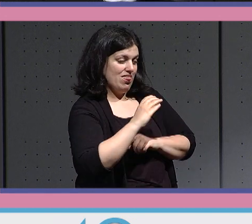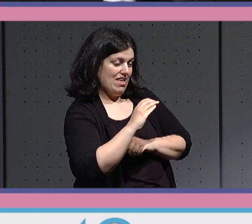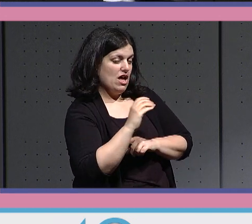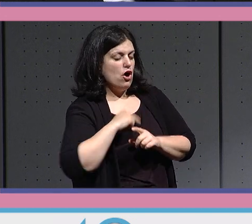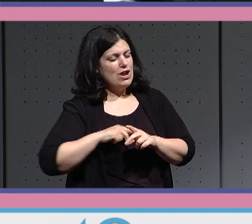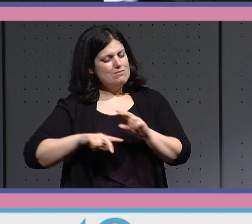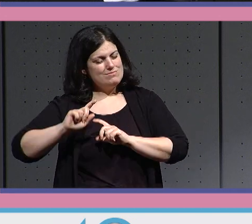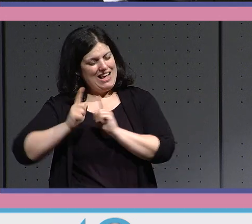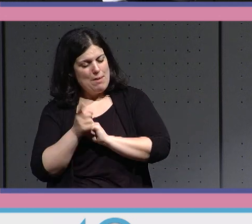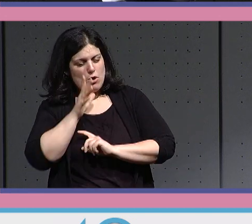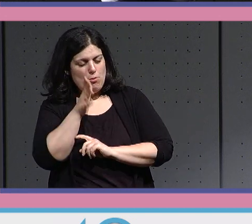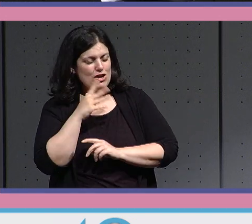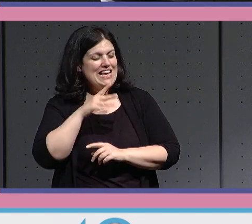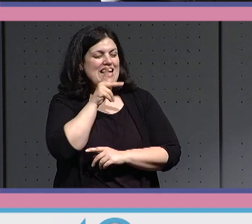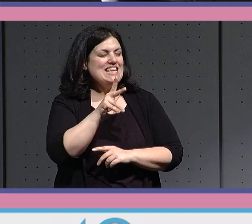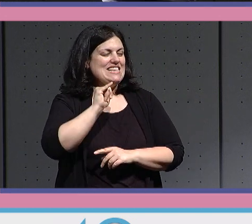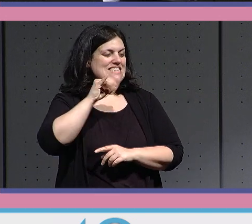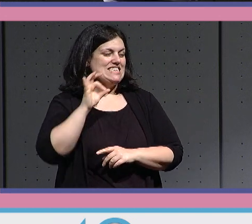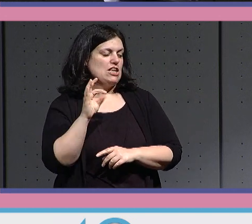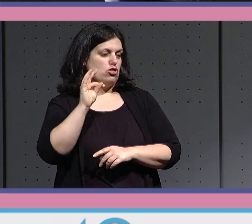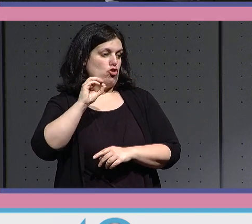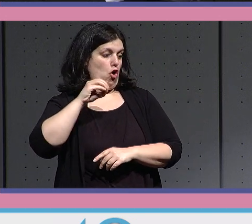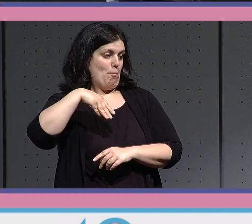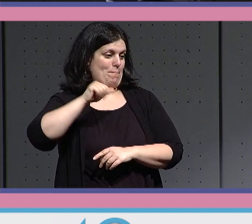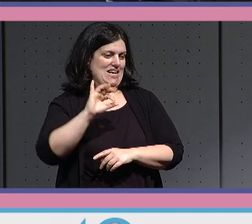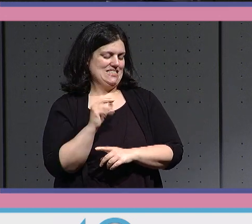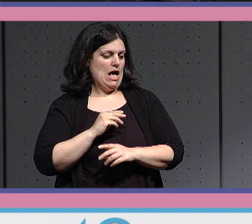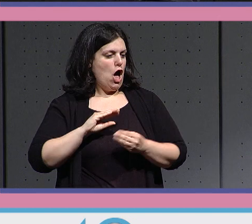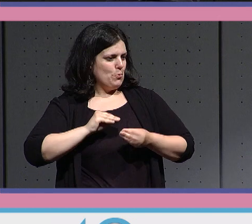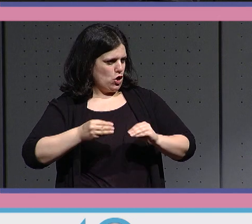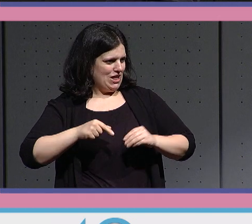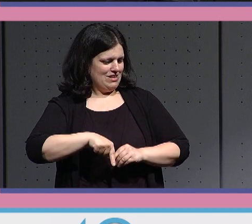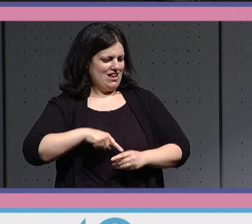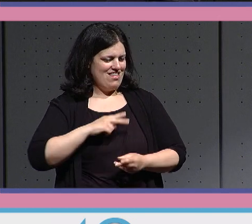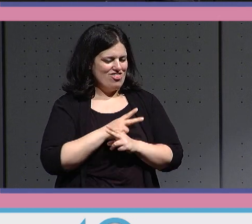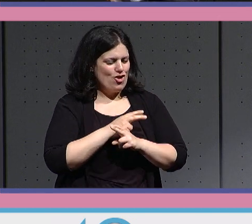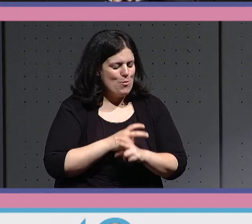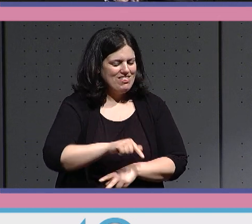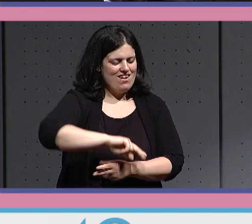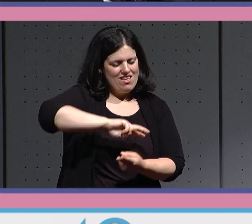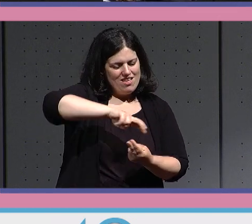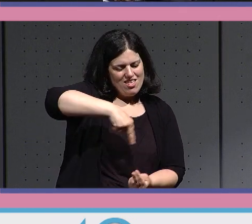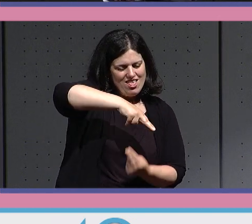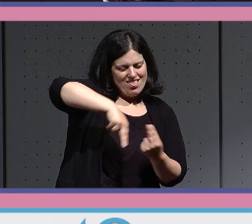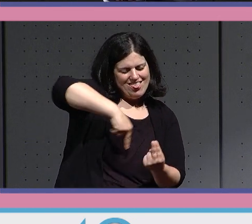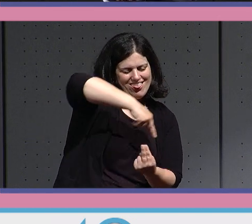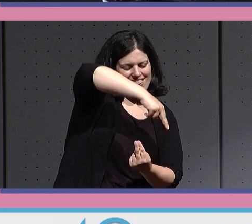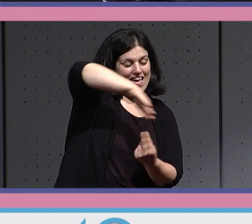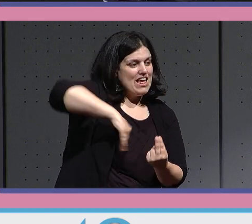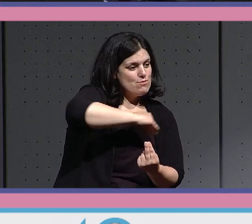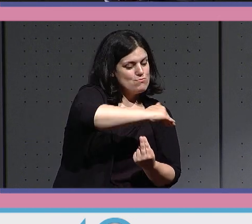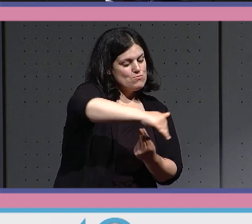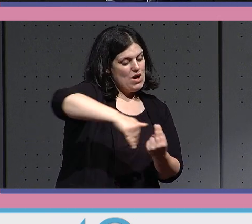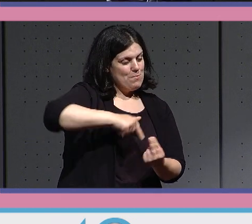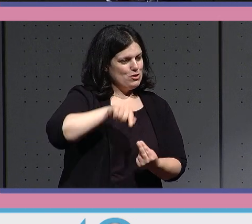de histonas. El ADN se enrolla en unas proteínas que se llaman histonas para formar la cromatina, y eso es como el ambiente influye. A lo mejor